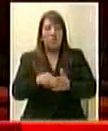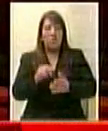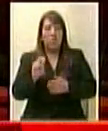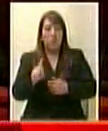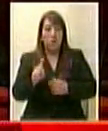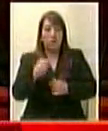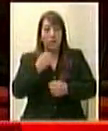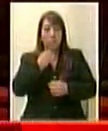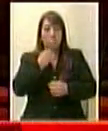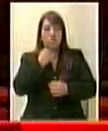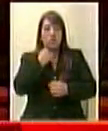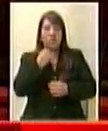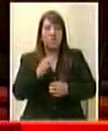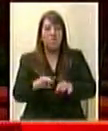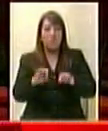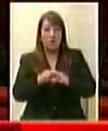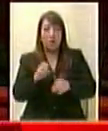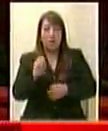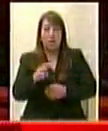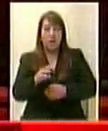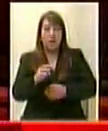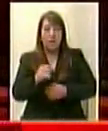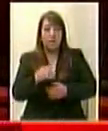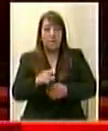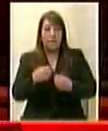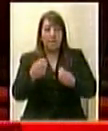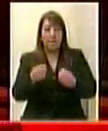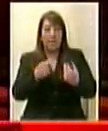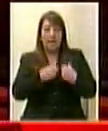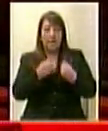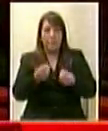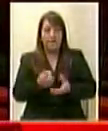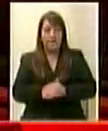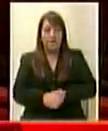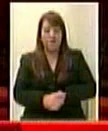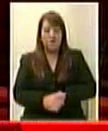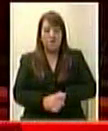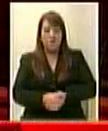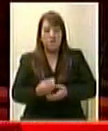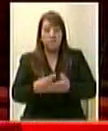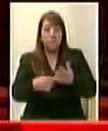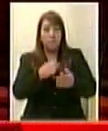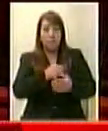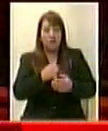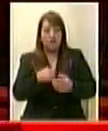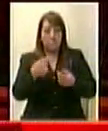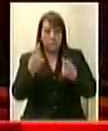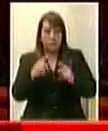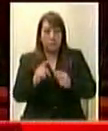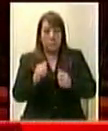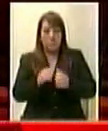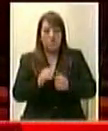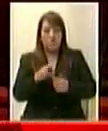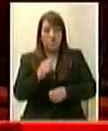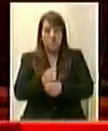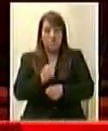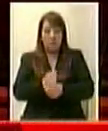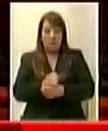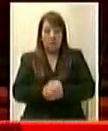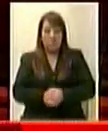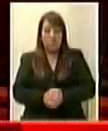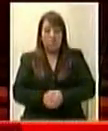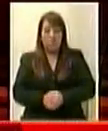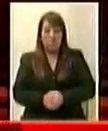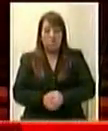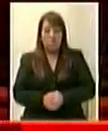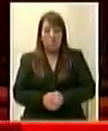3.1, vale decir, darle las facultades para que el Ejecutivo, de acuerdo a sus funciones,